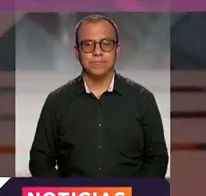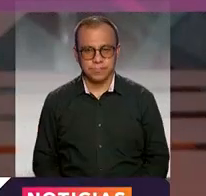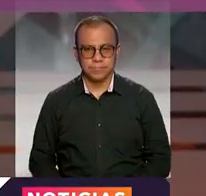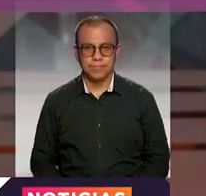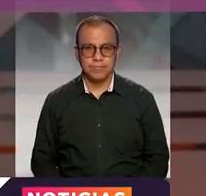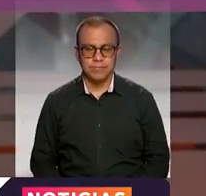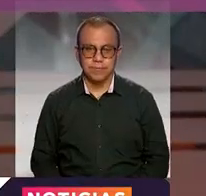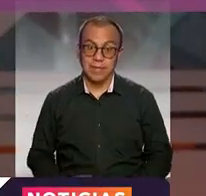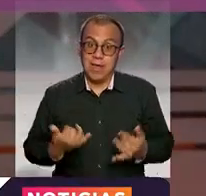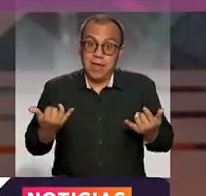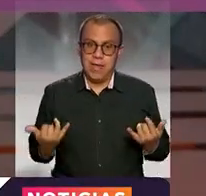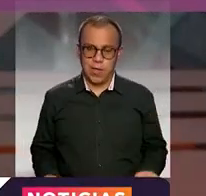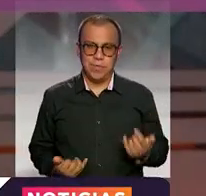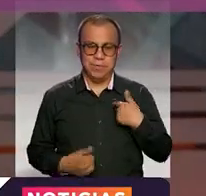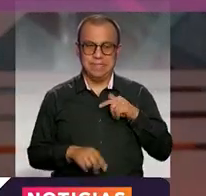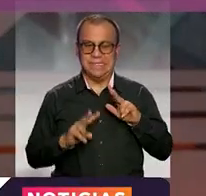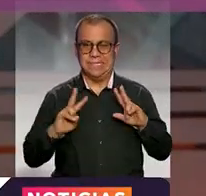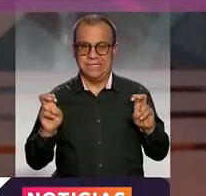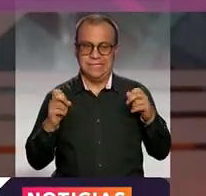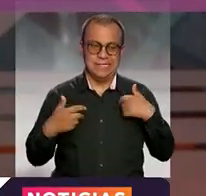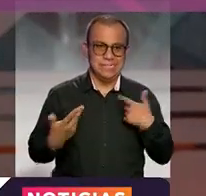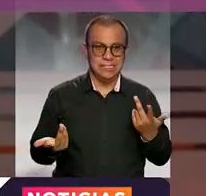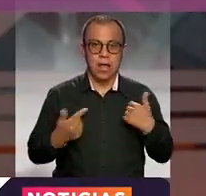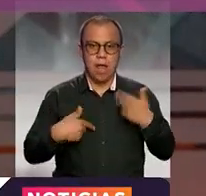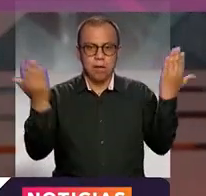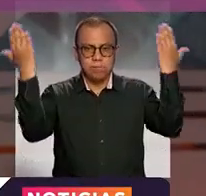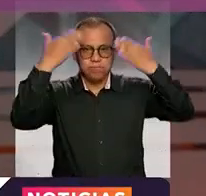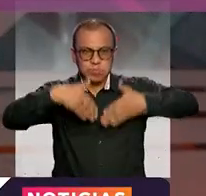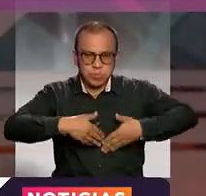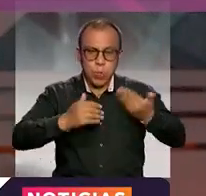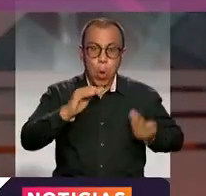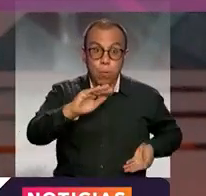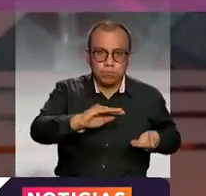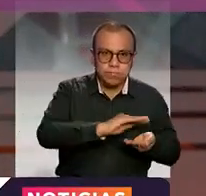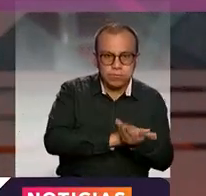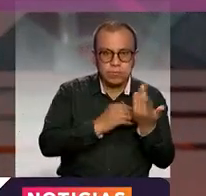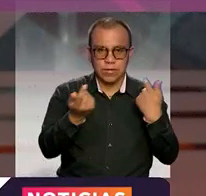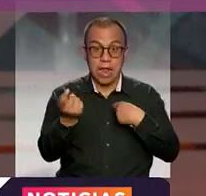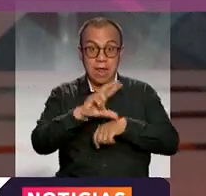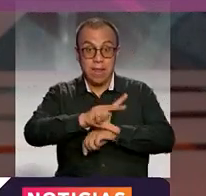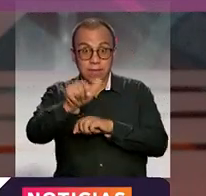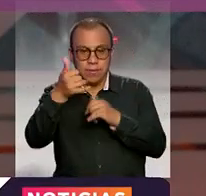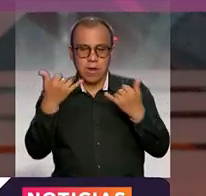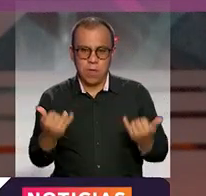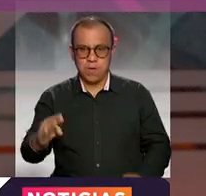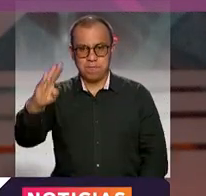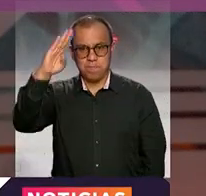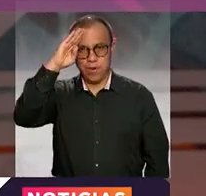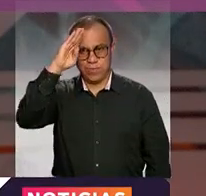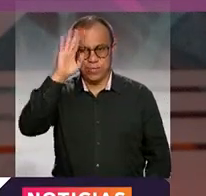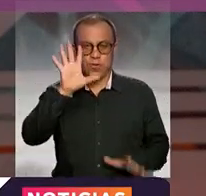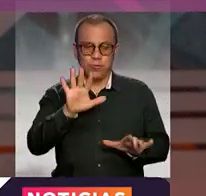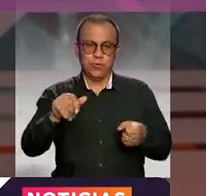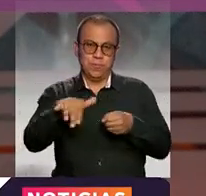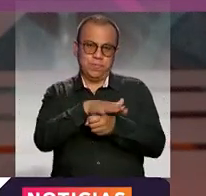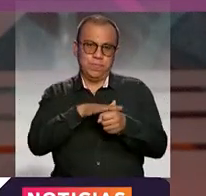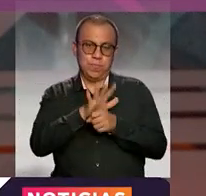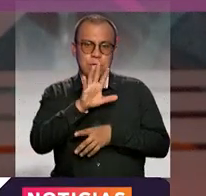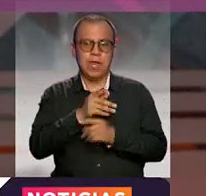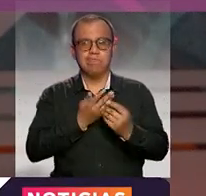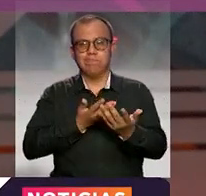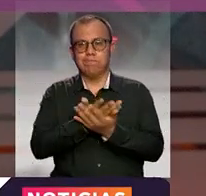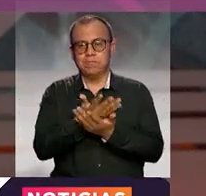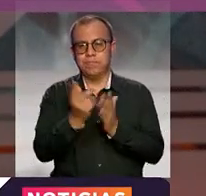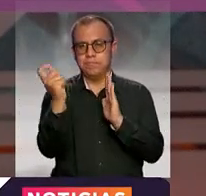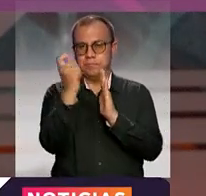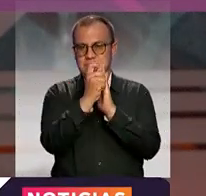justamente para evitar caer en manos de estafadores durante el 'día sin iva' la policía metropolitana de bogotá tiene algunas recomendaciones